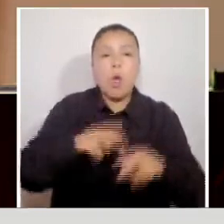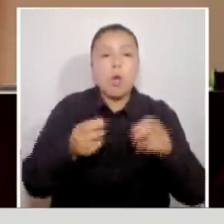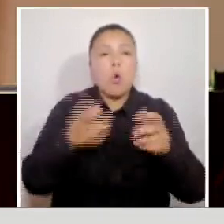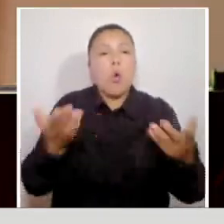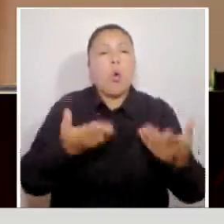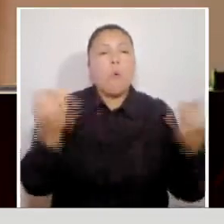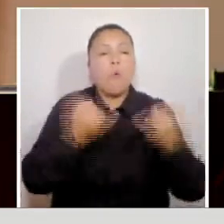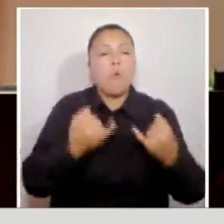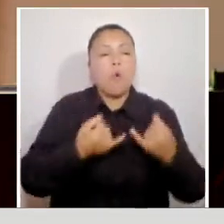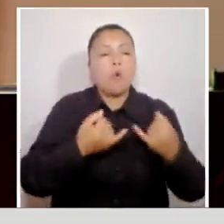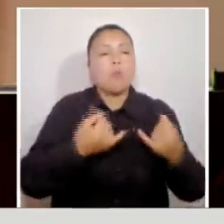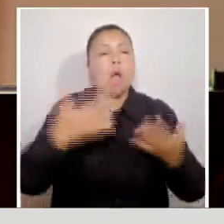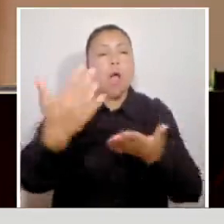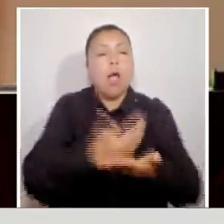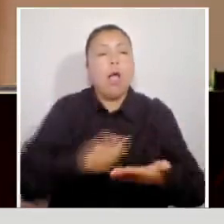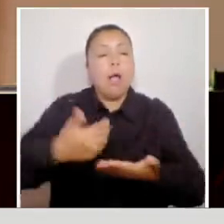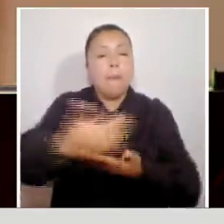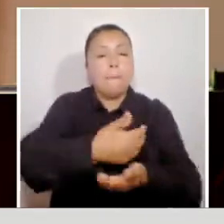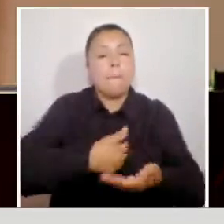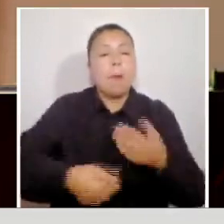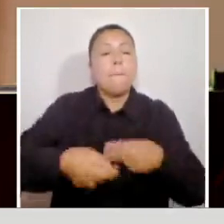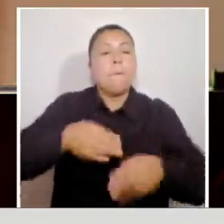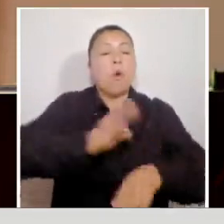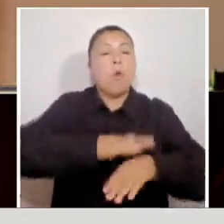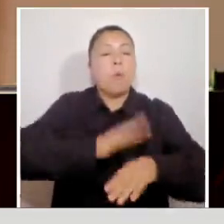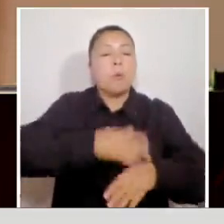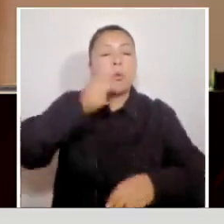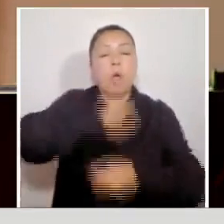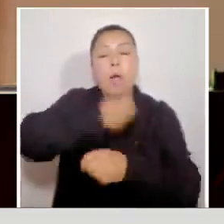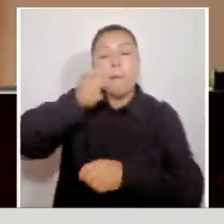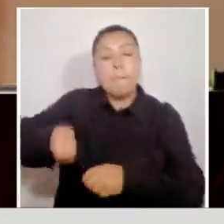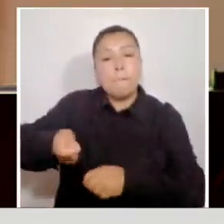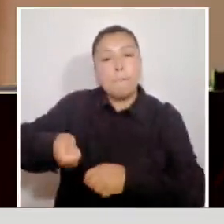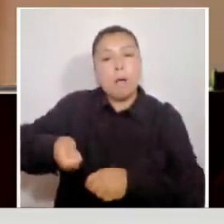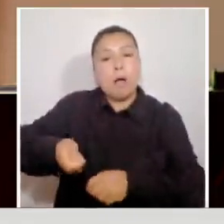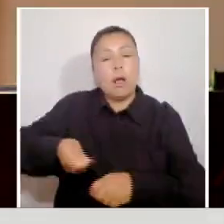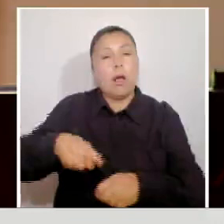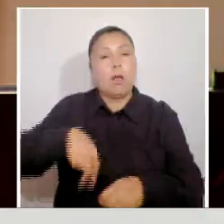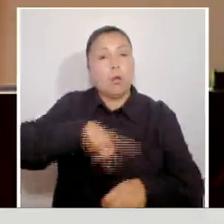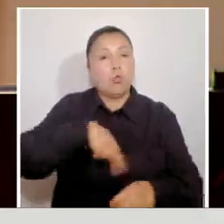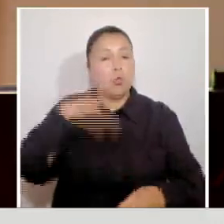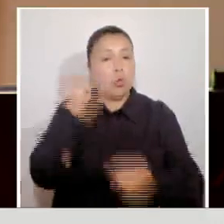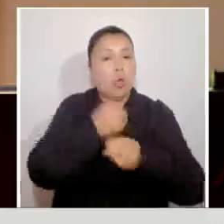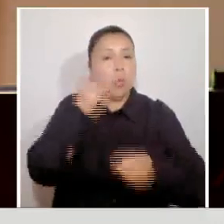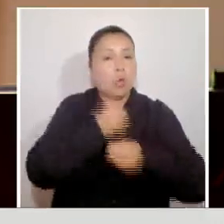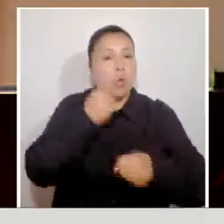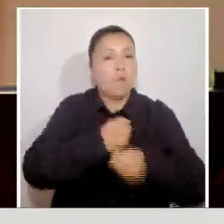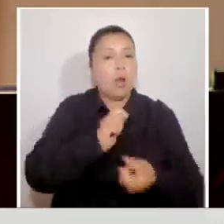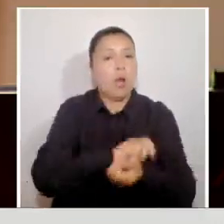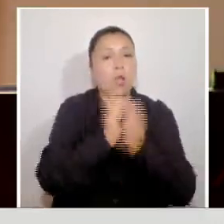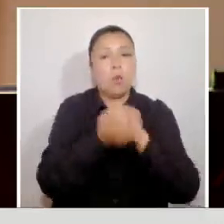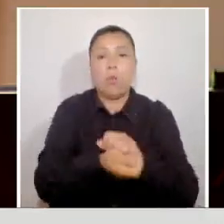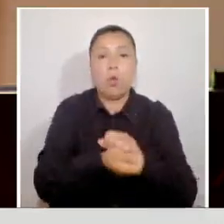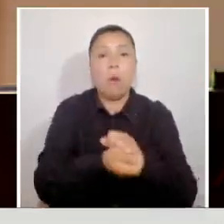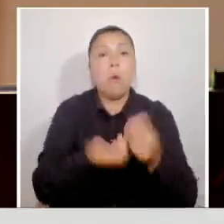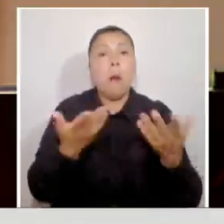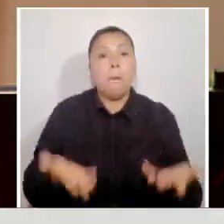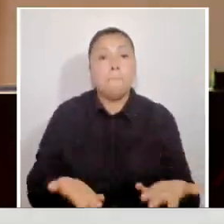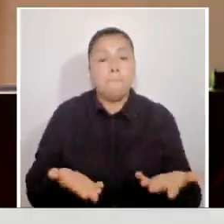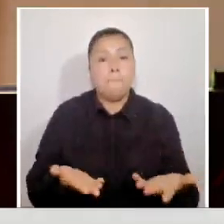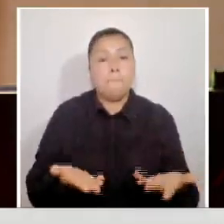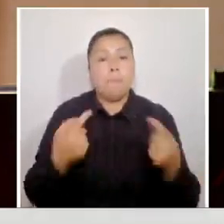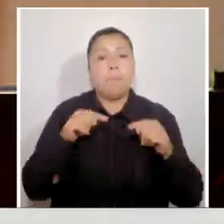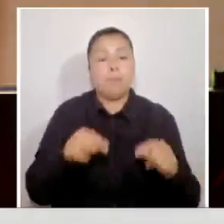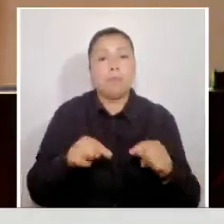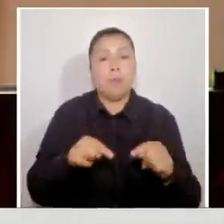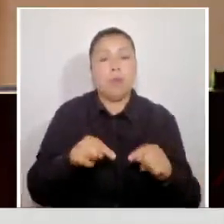los ingresos que recibe por los permisos que se les debe pagar que estamos trabajando en una adecuación para que haya trazabilidad de los